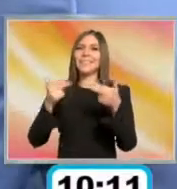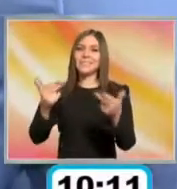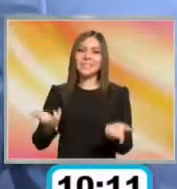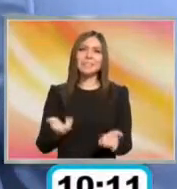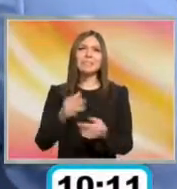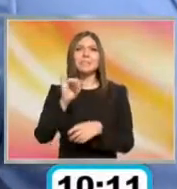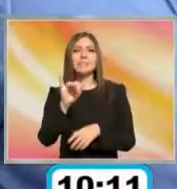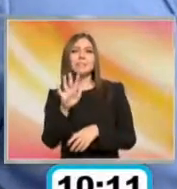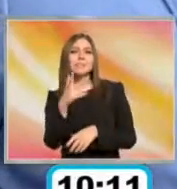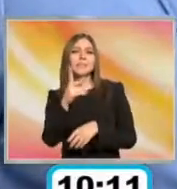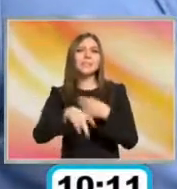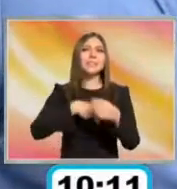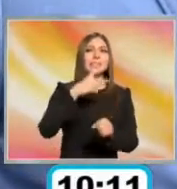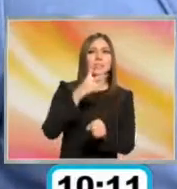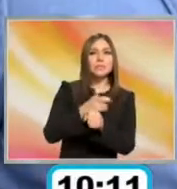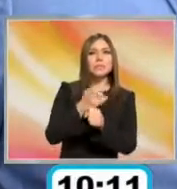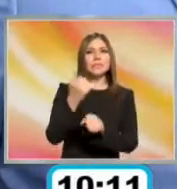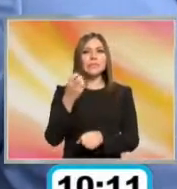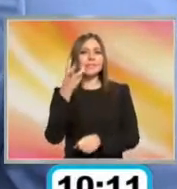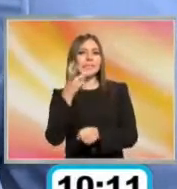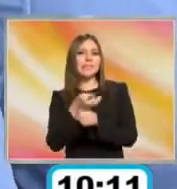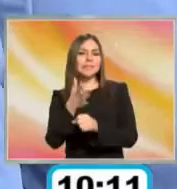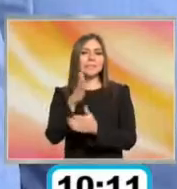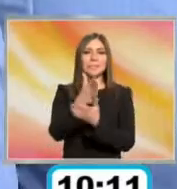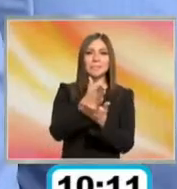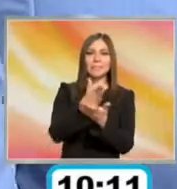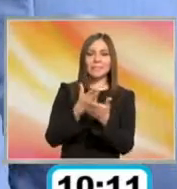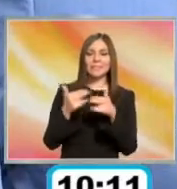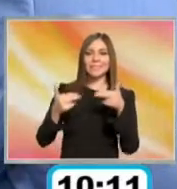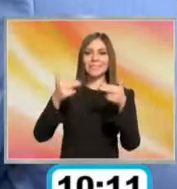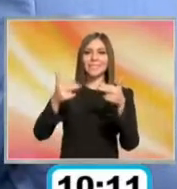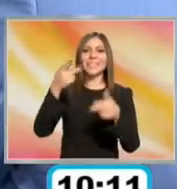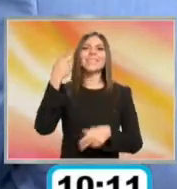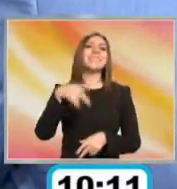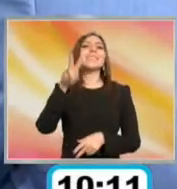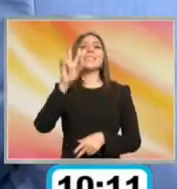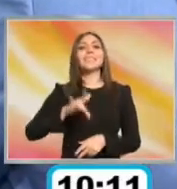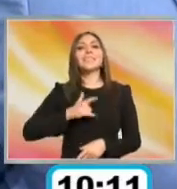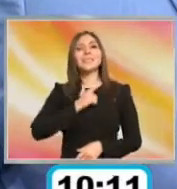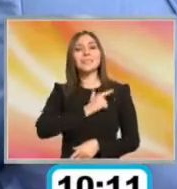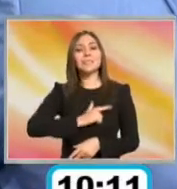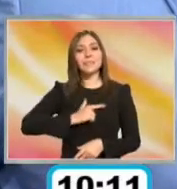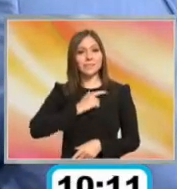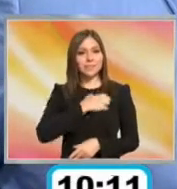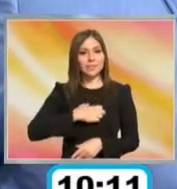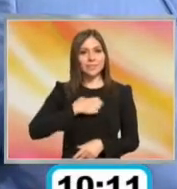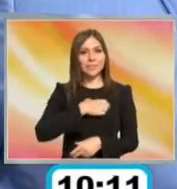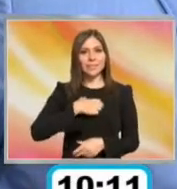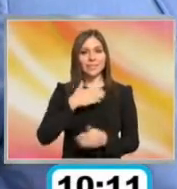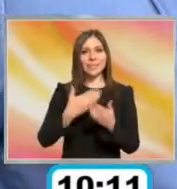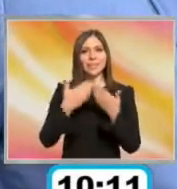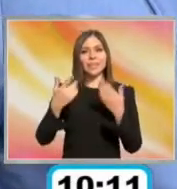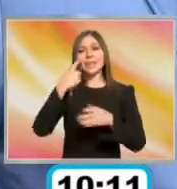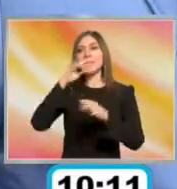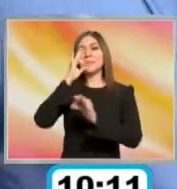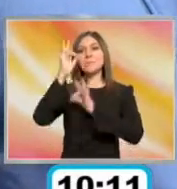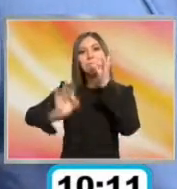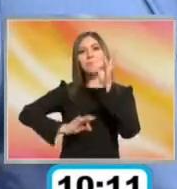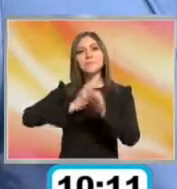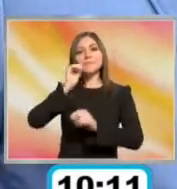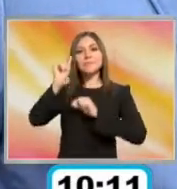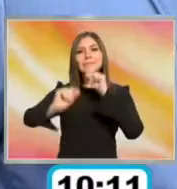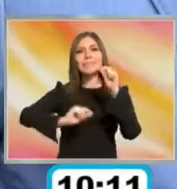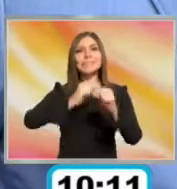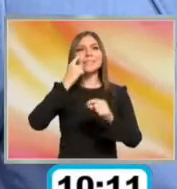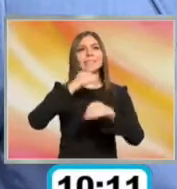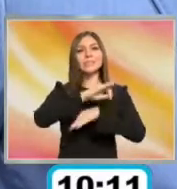entre la segunda y la tercera, ahí estamos en medio. Y pues es un gusto, un placer. Estamos haciendo una campaña de promoción